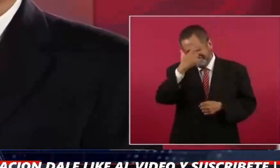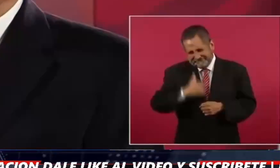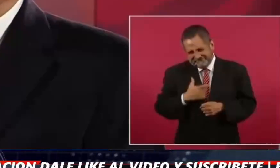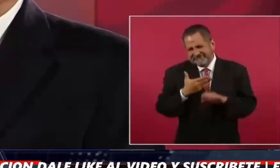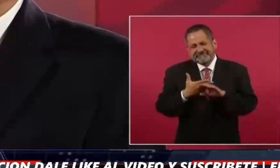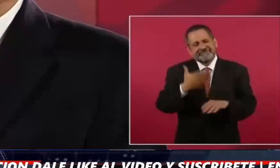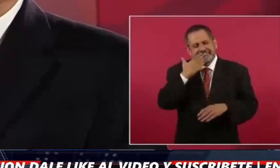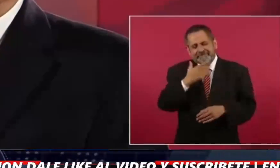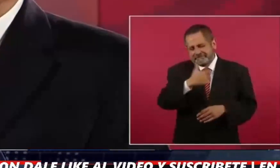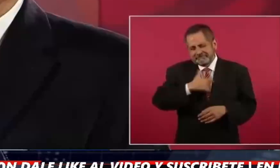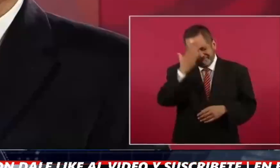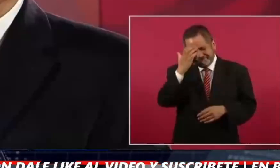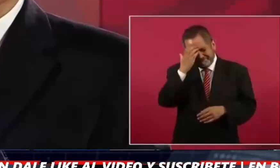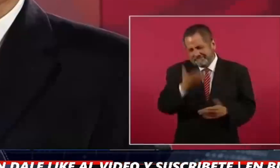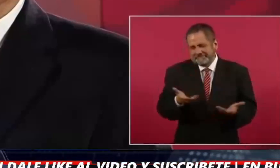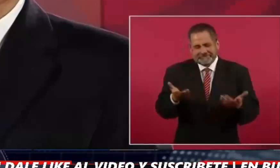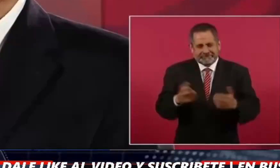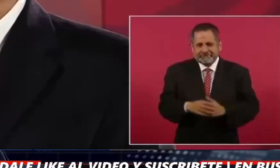muy bien